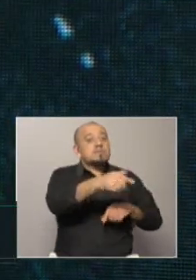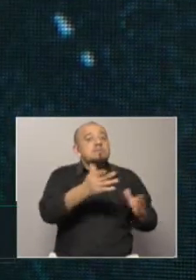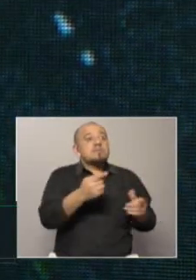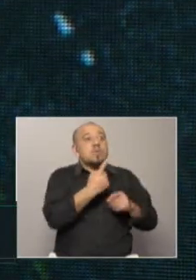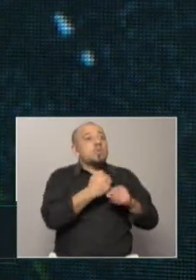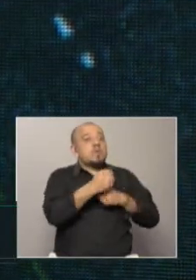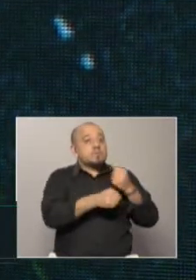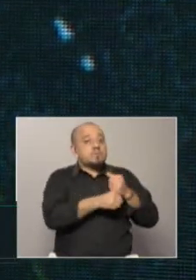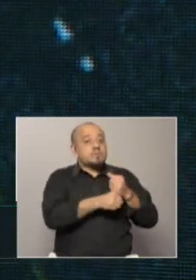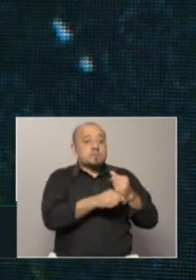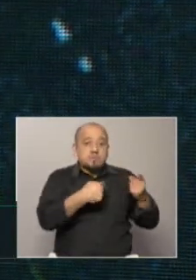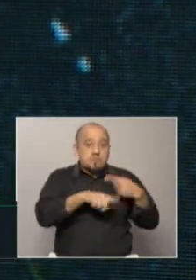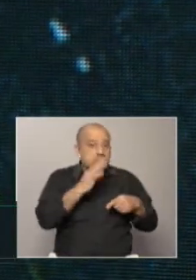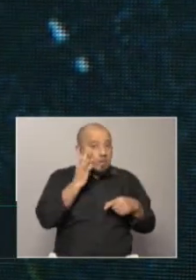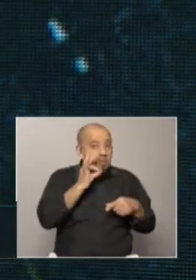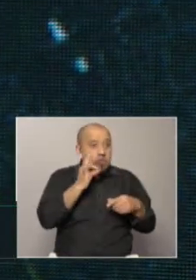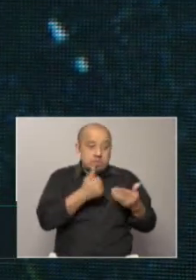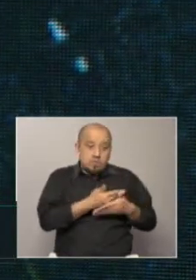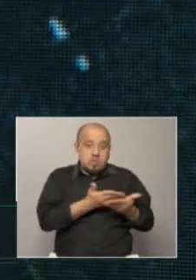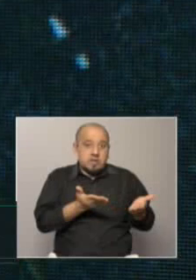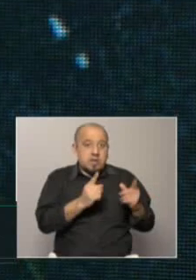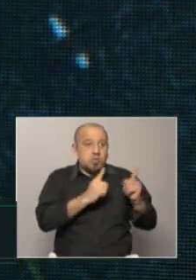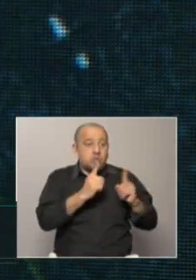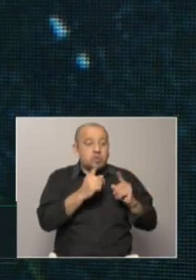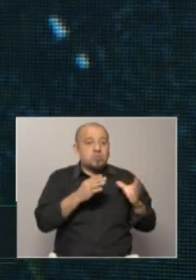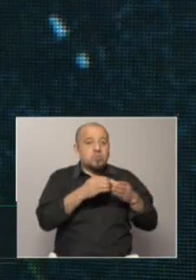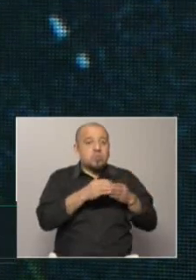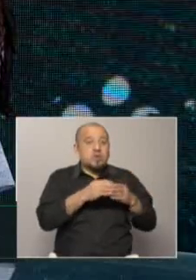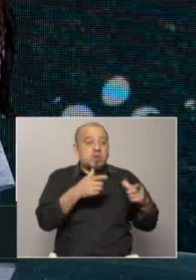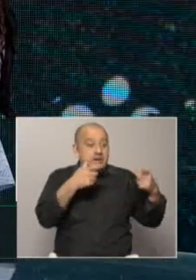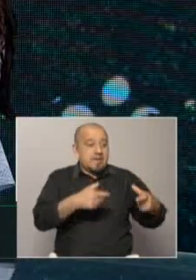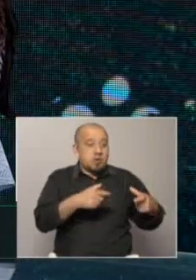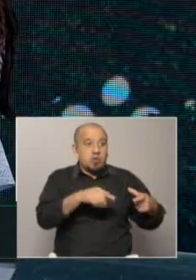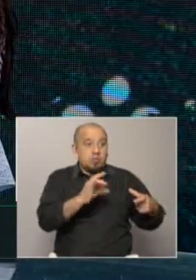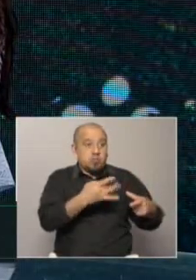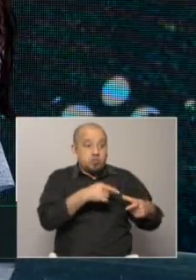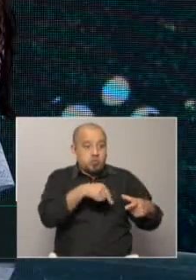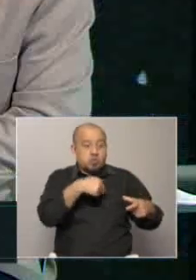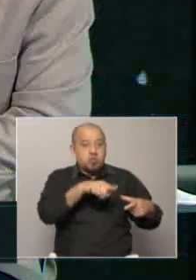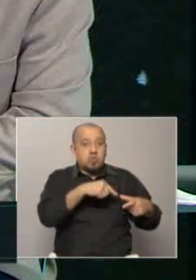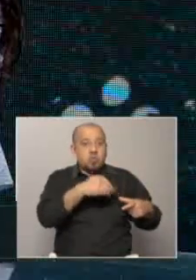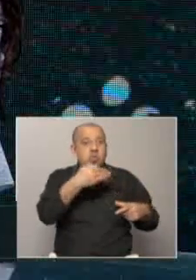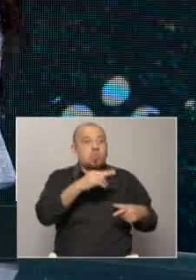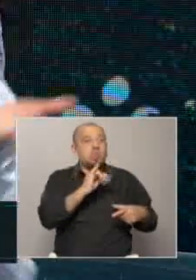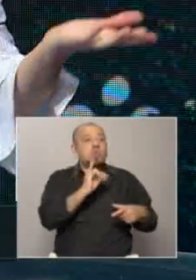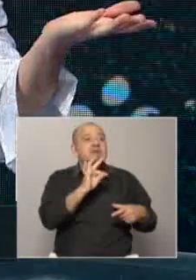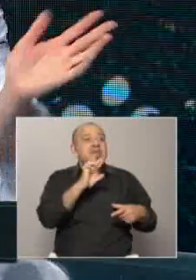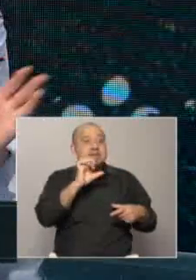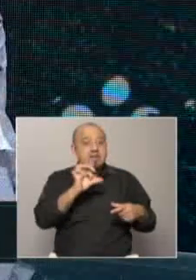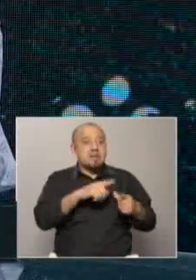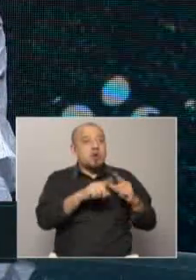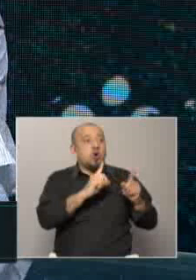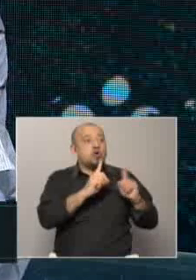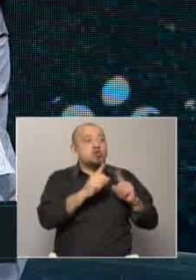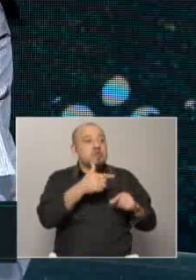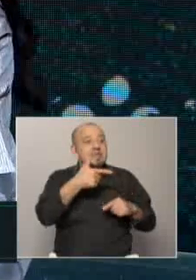quizá un año. Entonces la posibilidad de mostrar, sobre todo algunas bandas que tenían discos recientemente editados, no, los poder mostrar sus canciones, sí, como Los Buitres, como